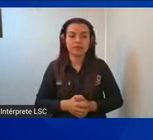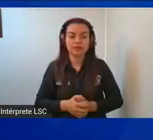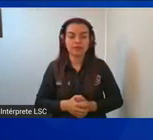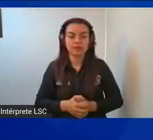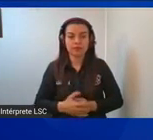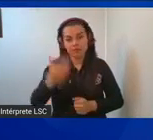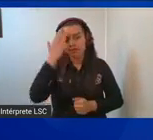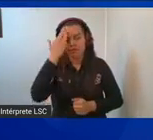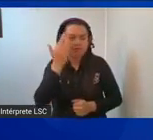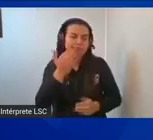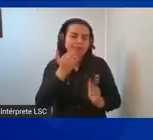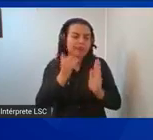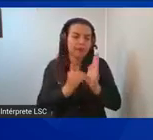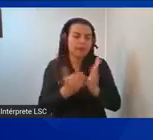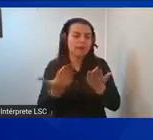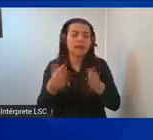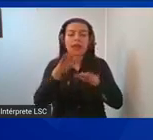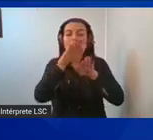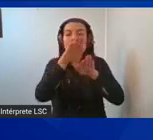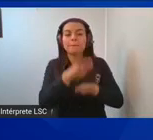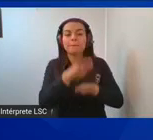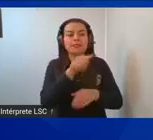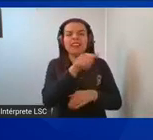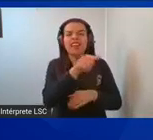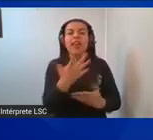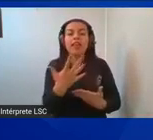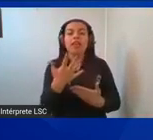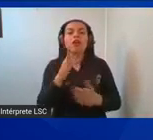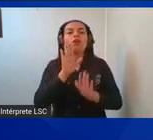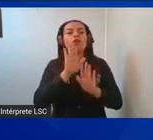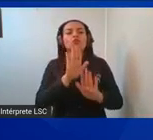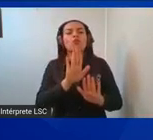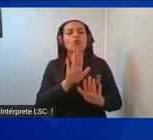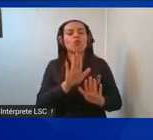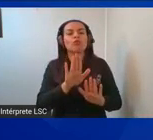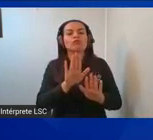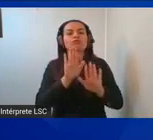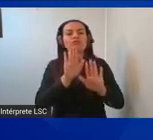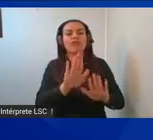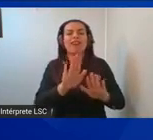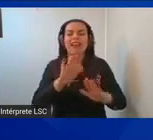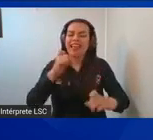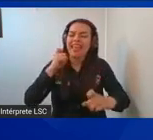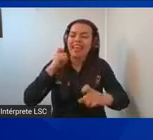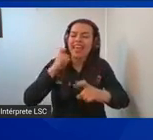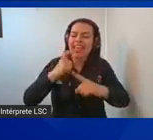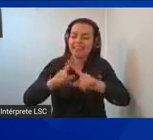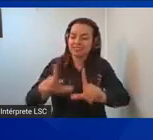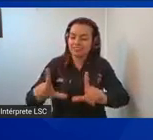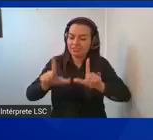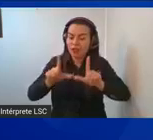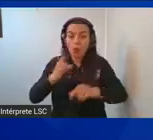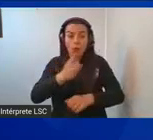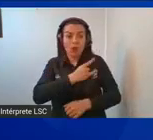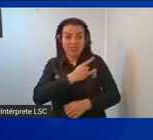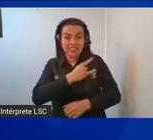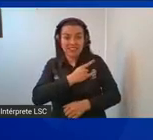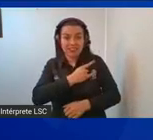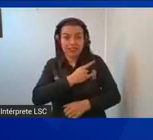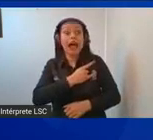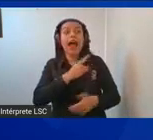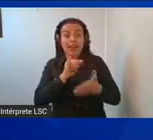representantes, por ejemplo, hay uno que es un representante de egresados de instituciones de educación superior que hagan parte pues de